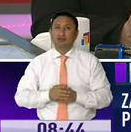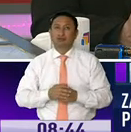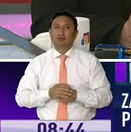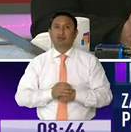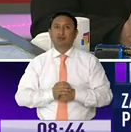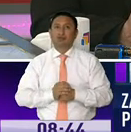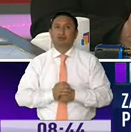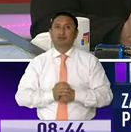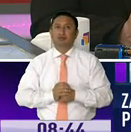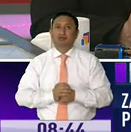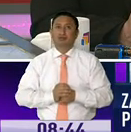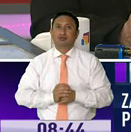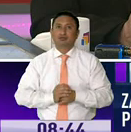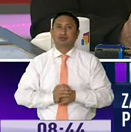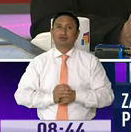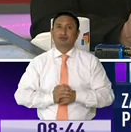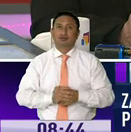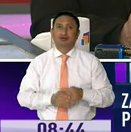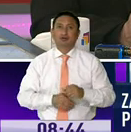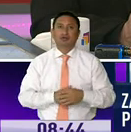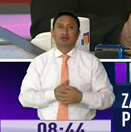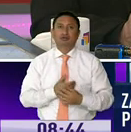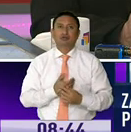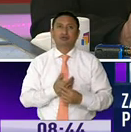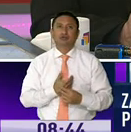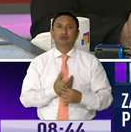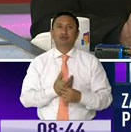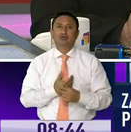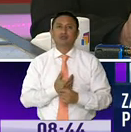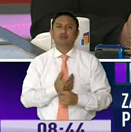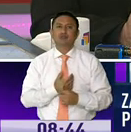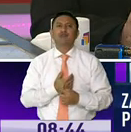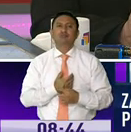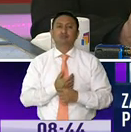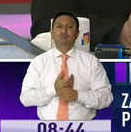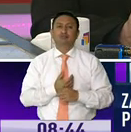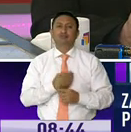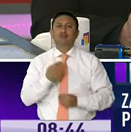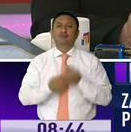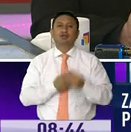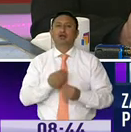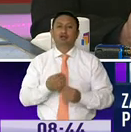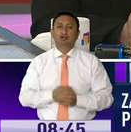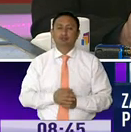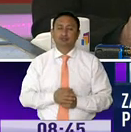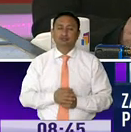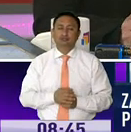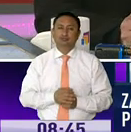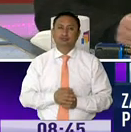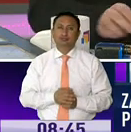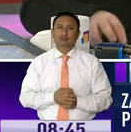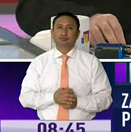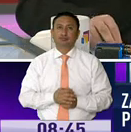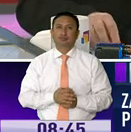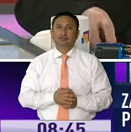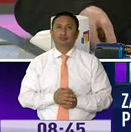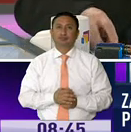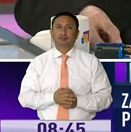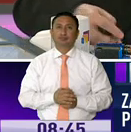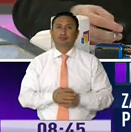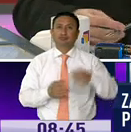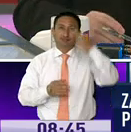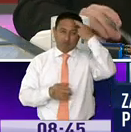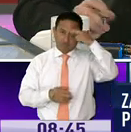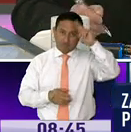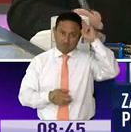resguardo. ¿Qué condiciones, qué protocolos tienen frente a eso con las ciudades grandes y pequeñas, ingeniero Zapata? Roberto,